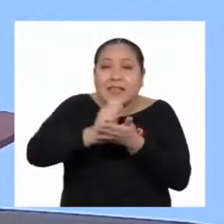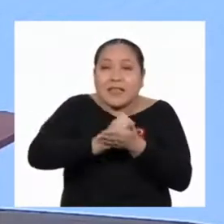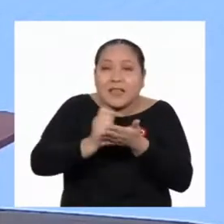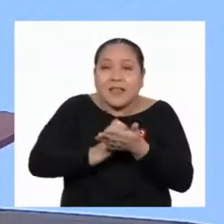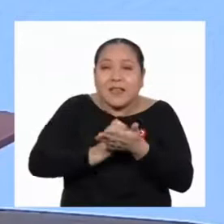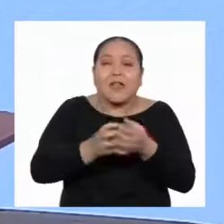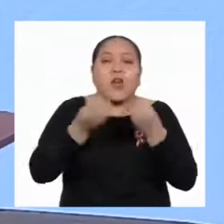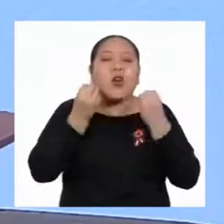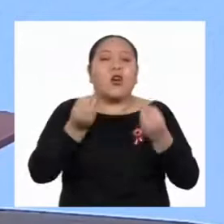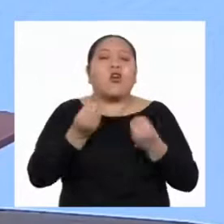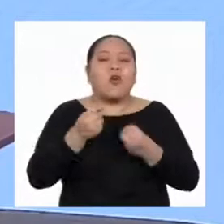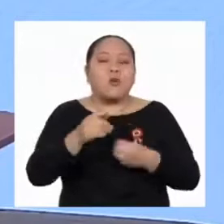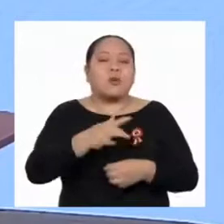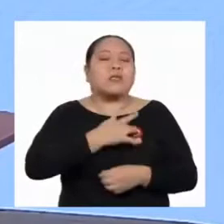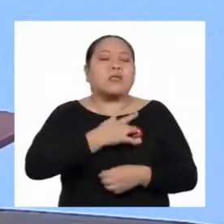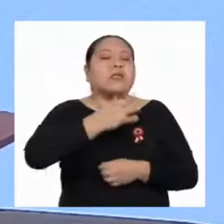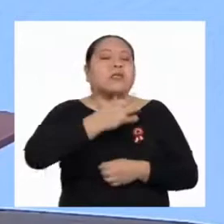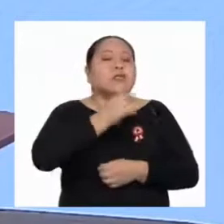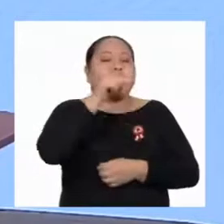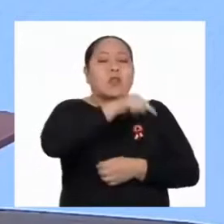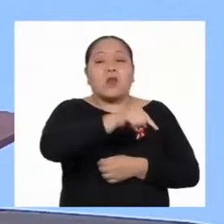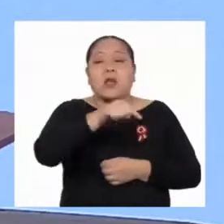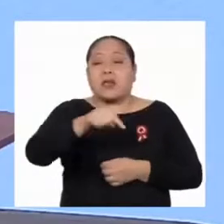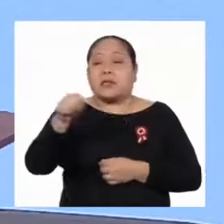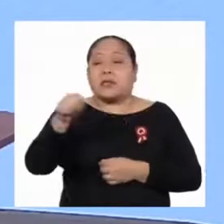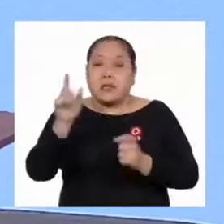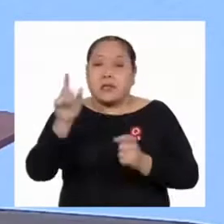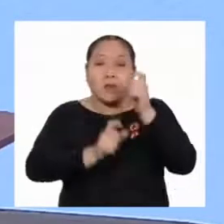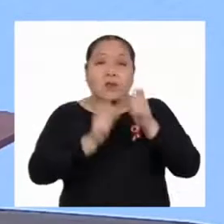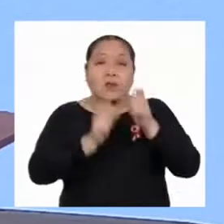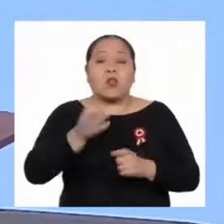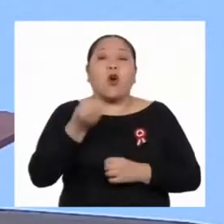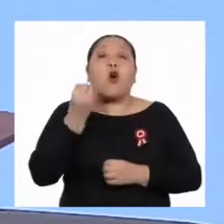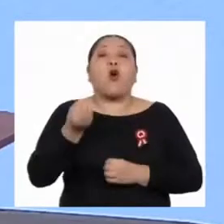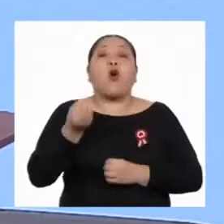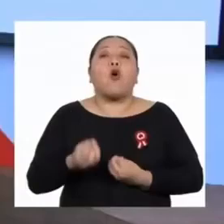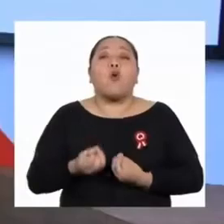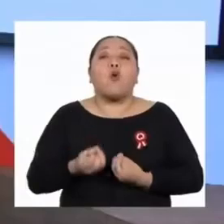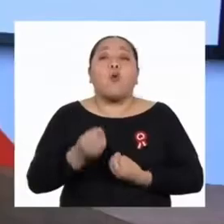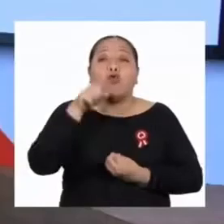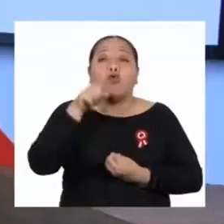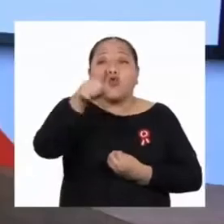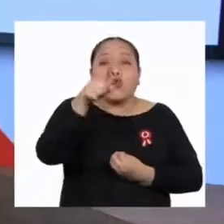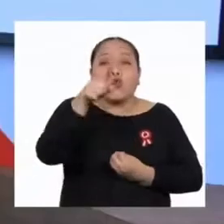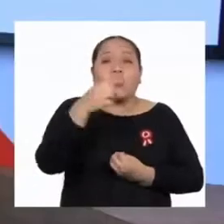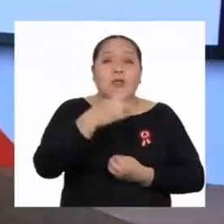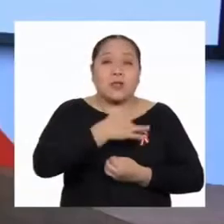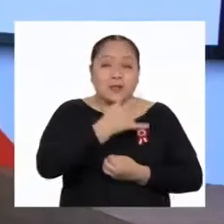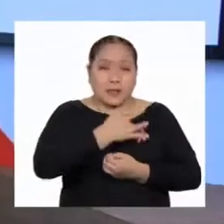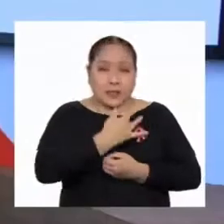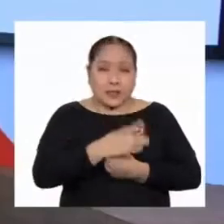Escribamos cómo les afectó o cómo te sentiste tú.